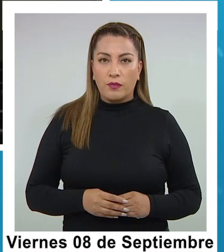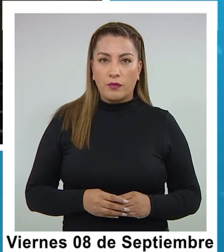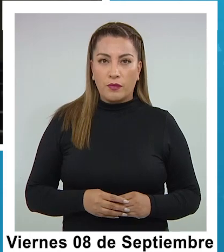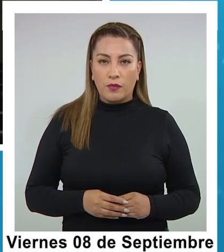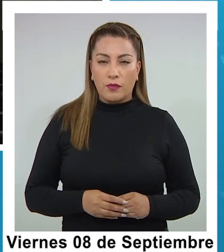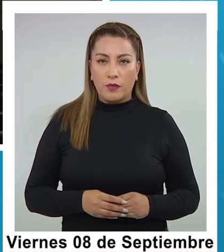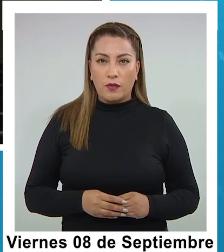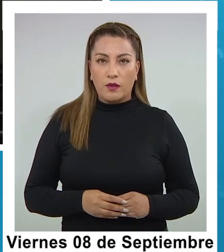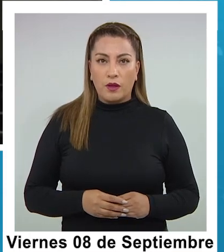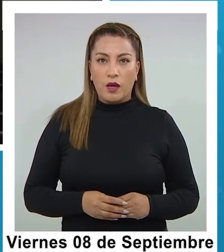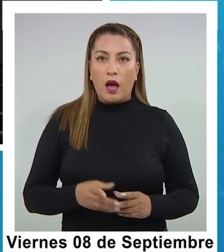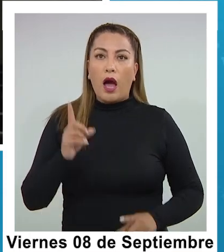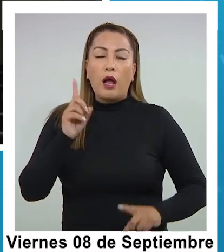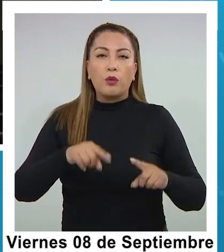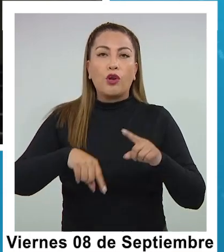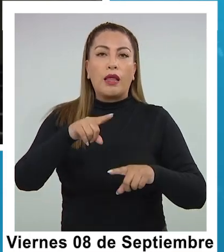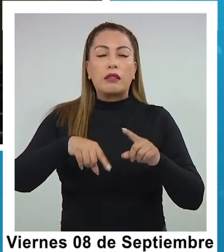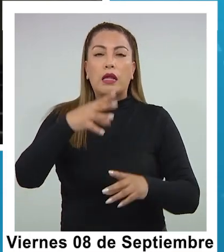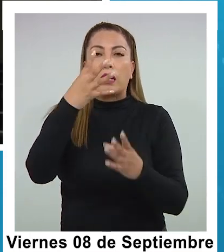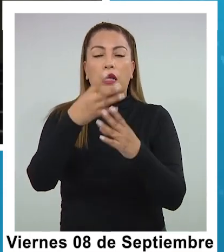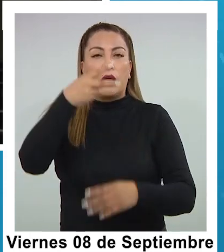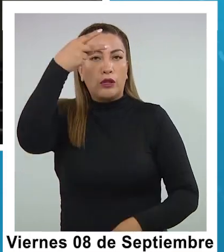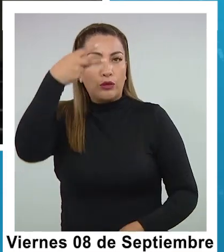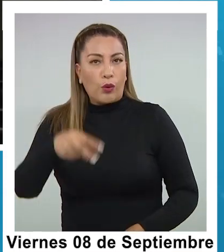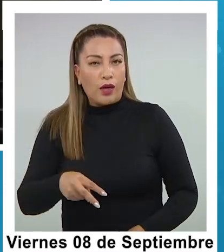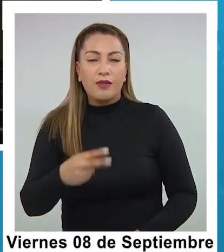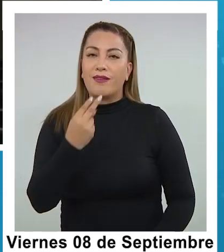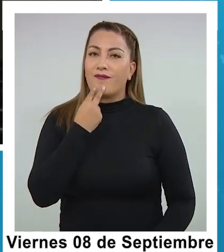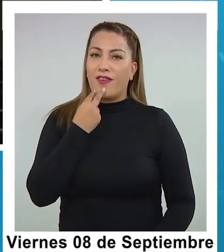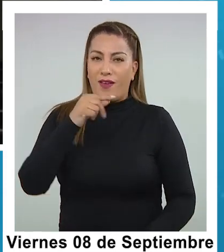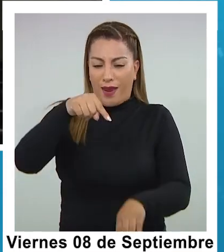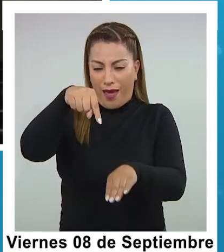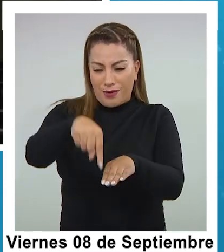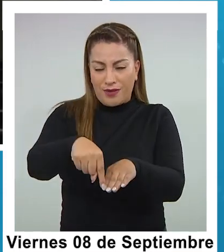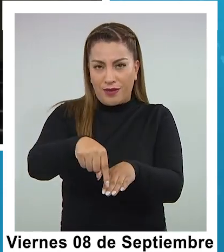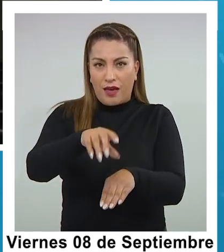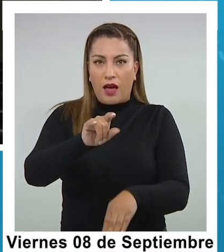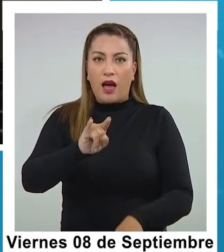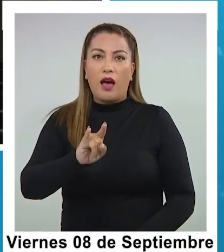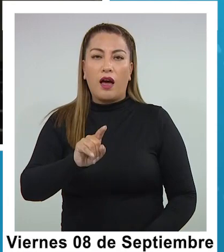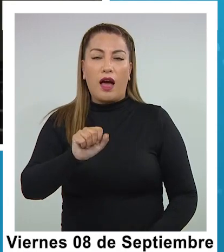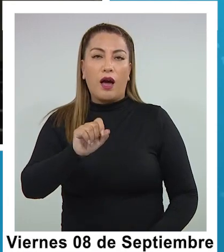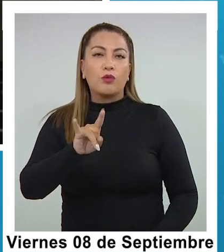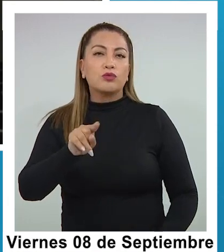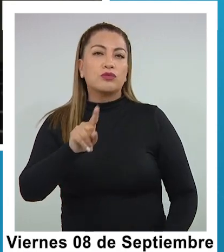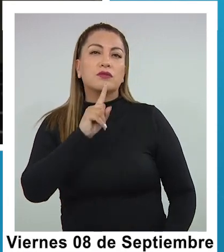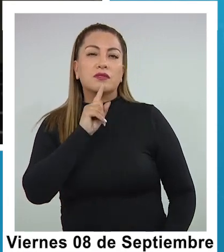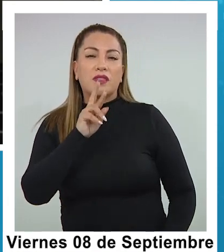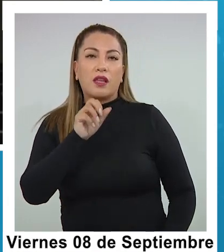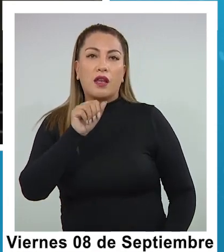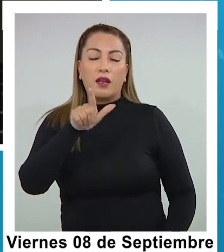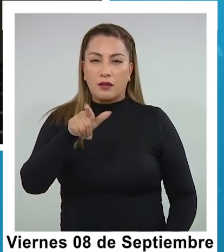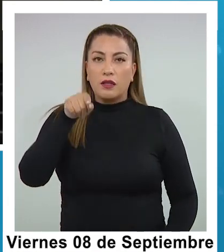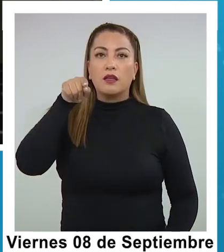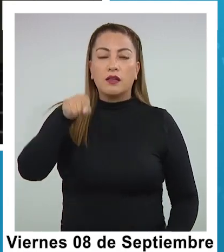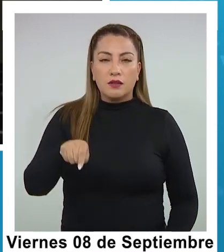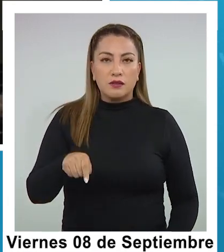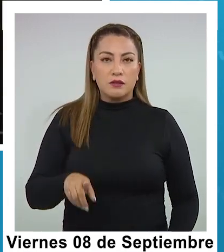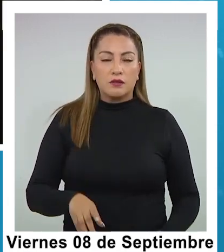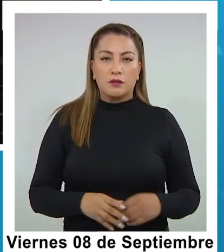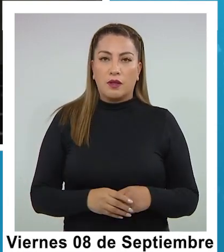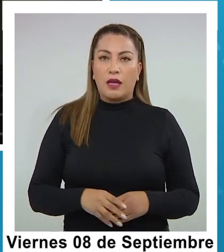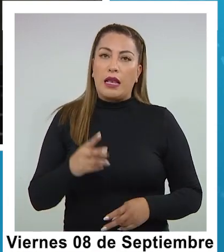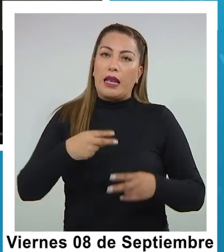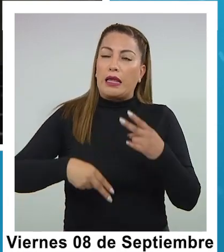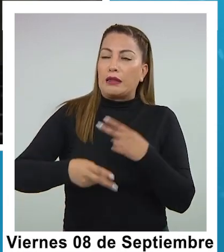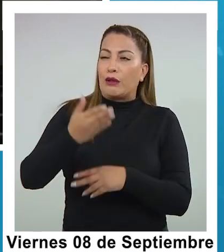circunstancias que ellos eran los dueños de la tierra, ellos eran los habitantes de esa zona, ese es un negacionismo que viene de la